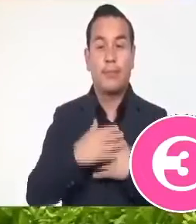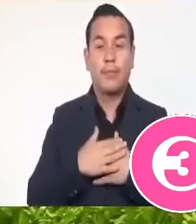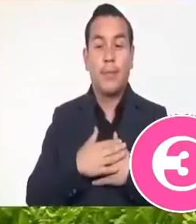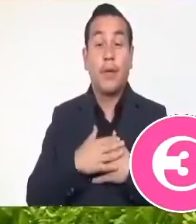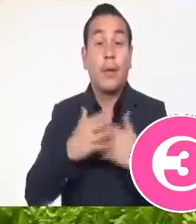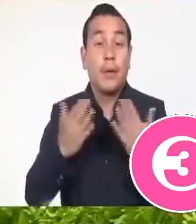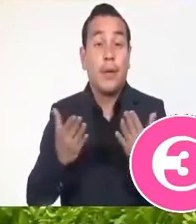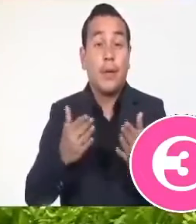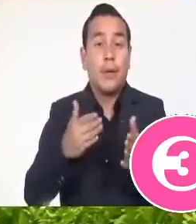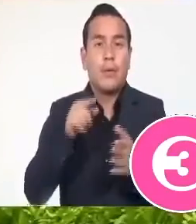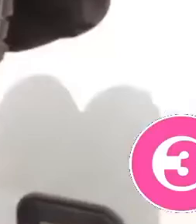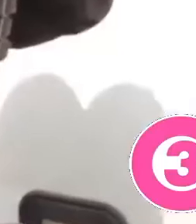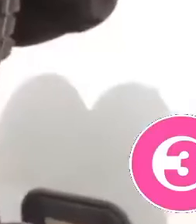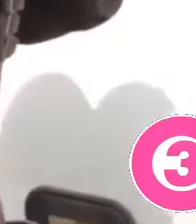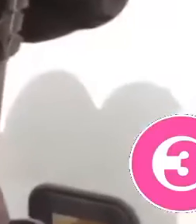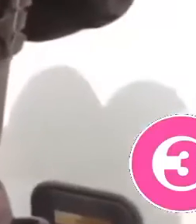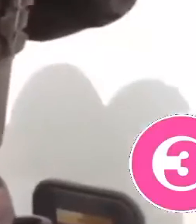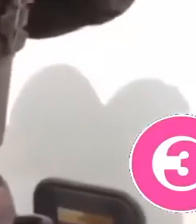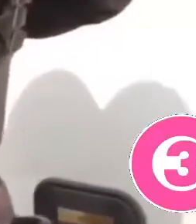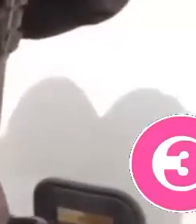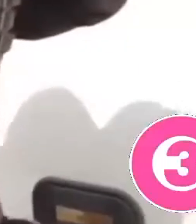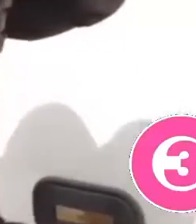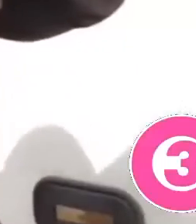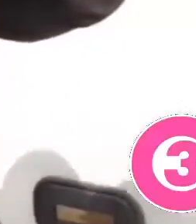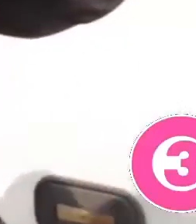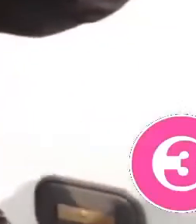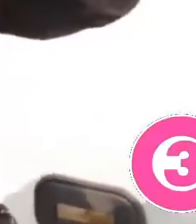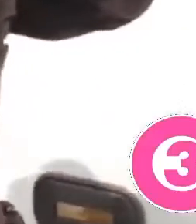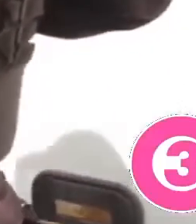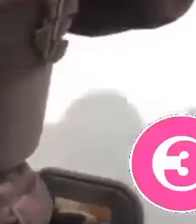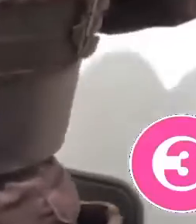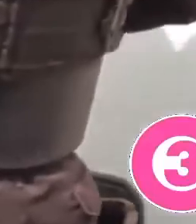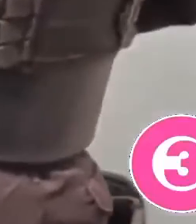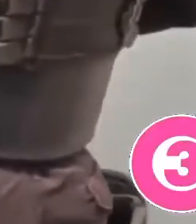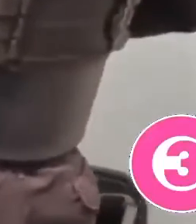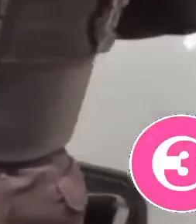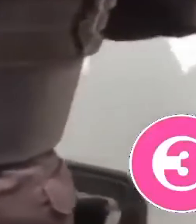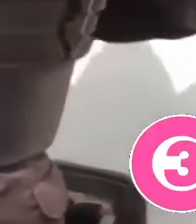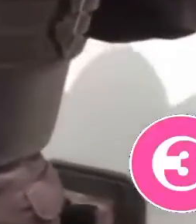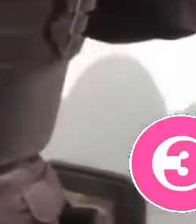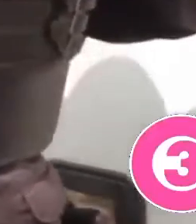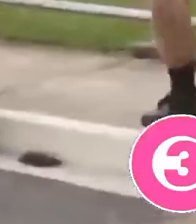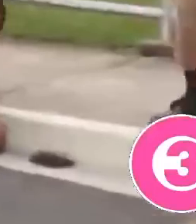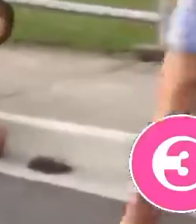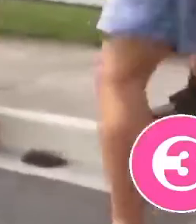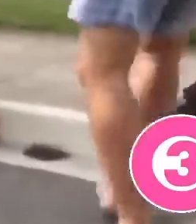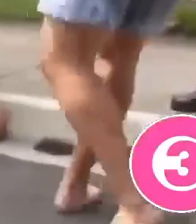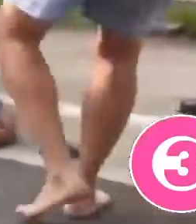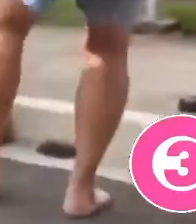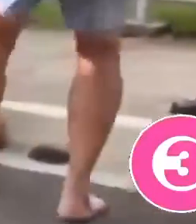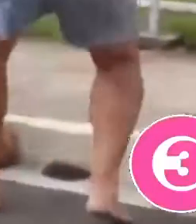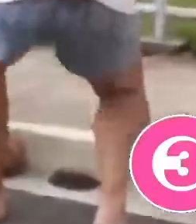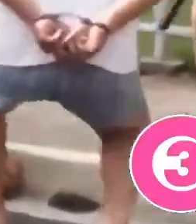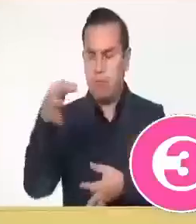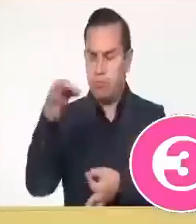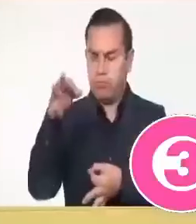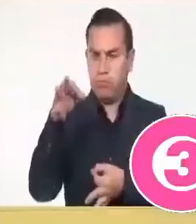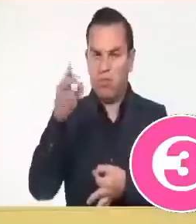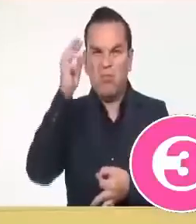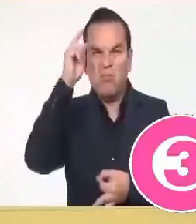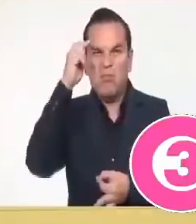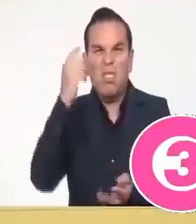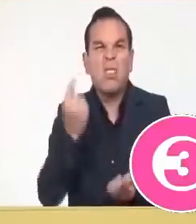al consejo de derechos humanos y en ello incluirá la información que obtenga de cómo está funcionando el régimen de excepción